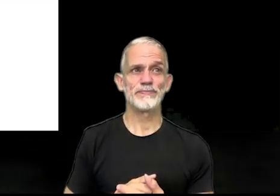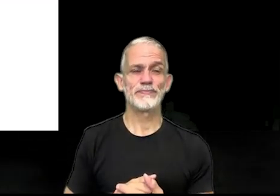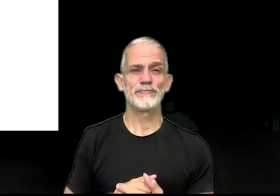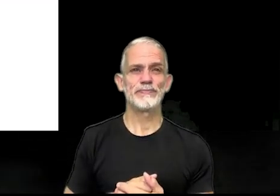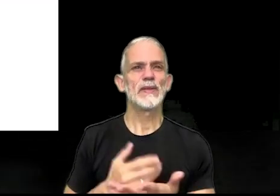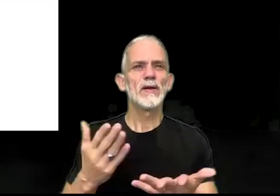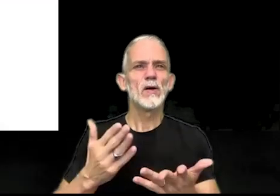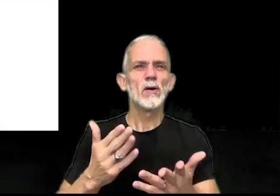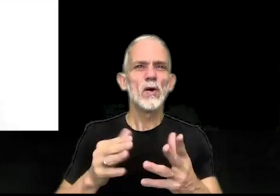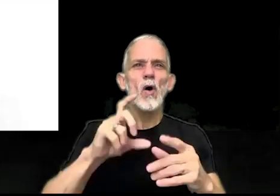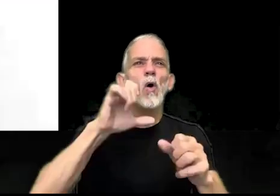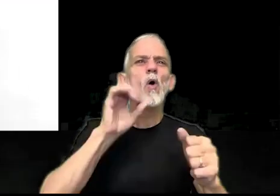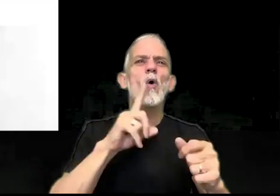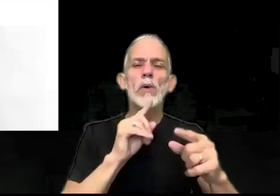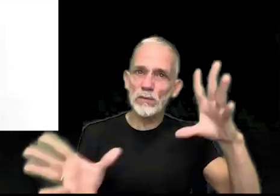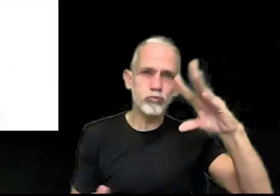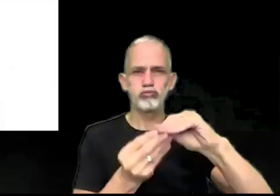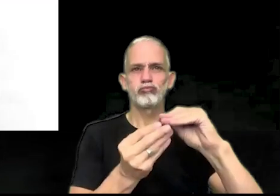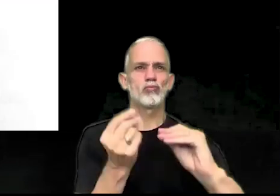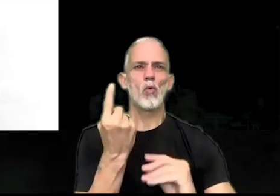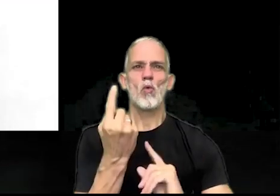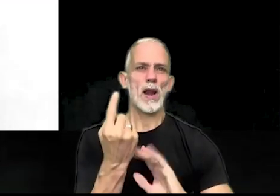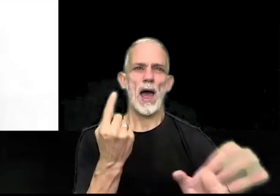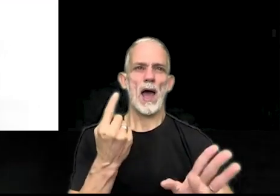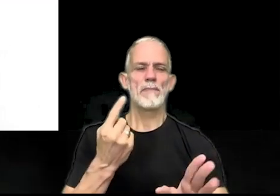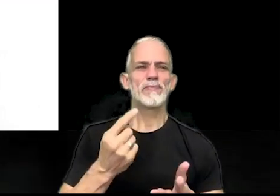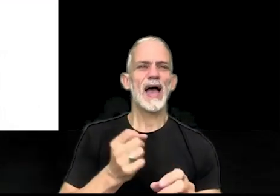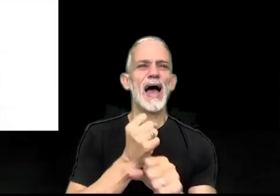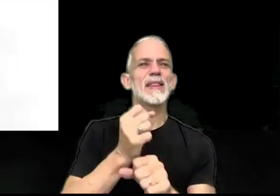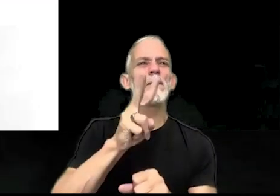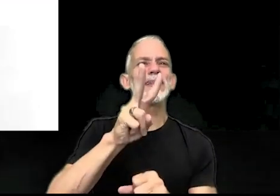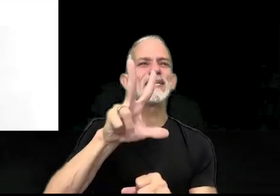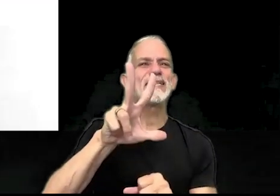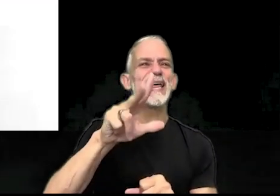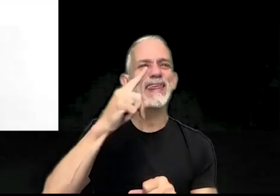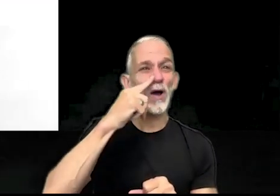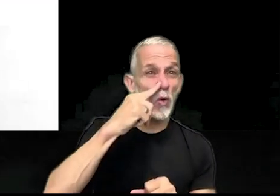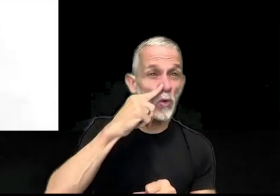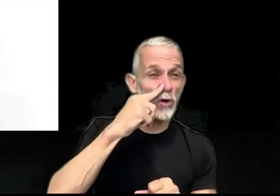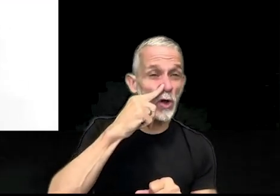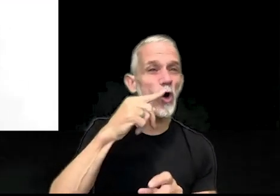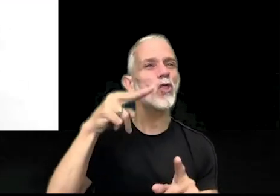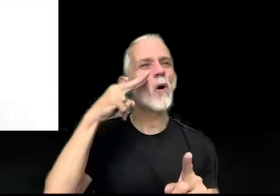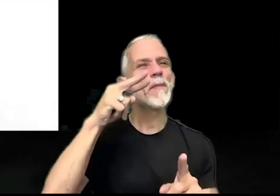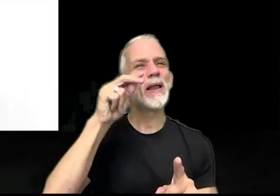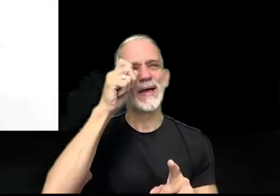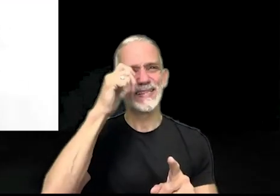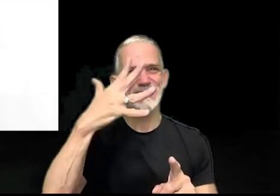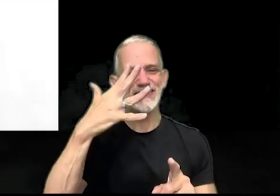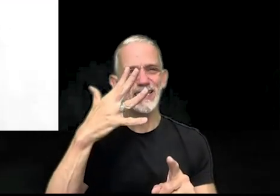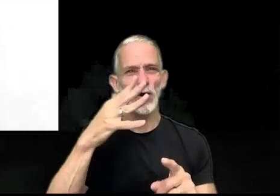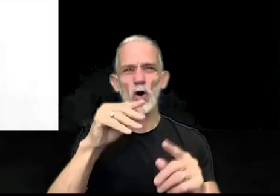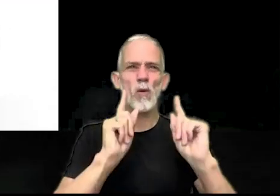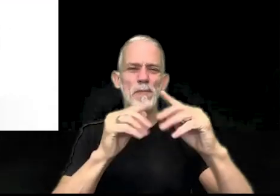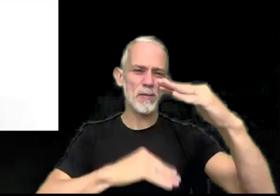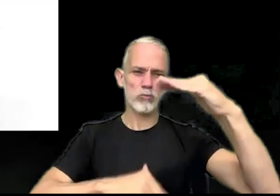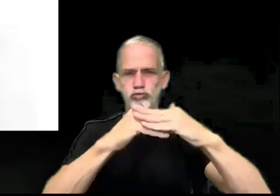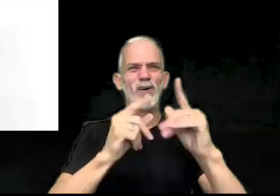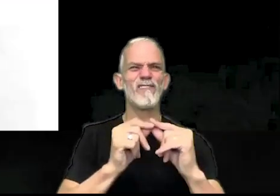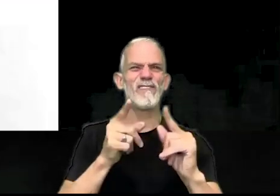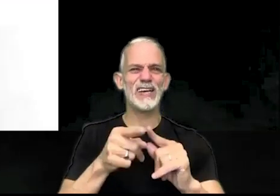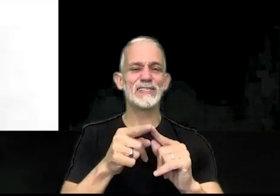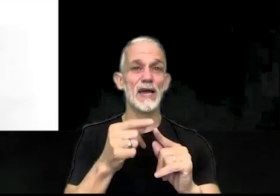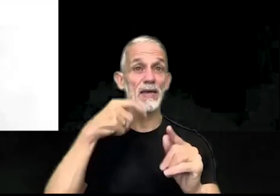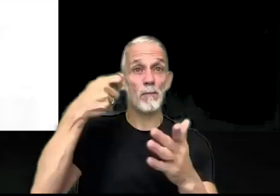unificaron todas las quit en la última prórroga al 23 de junio del 2025 y el pago al día